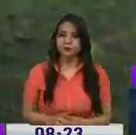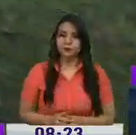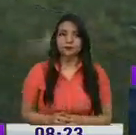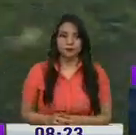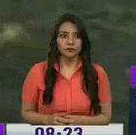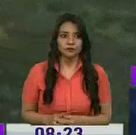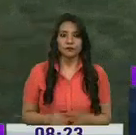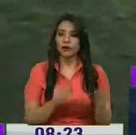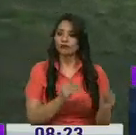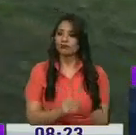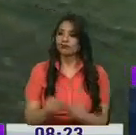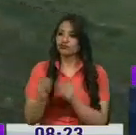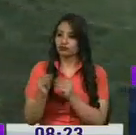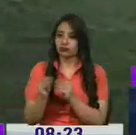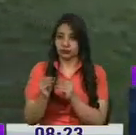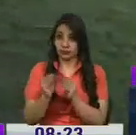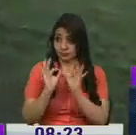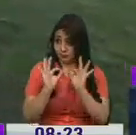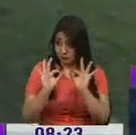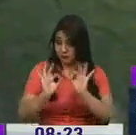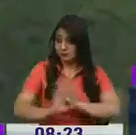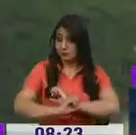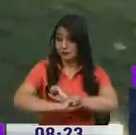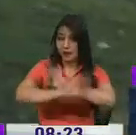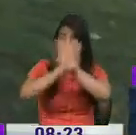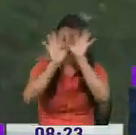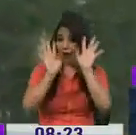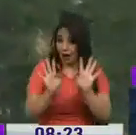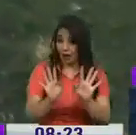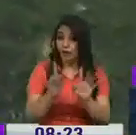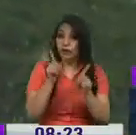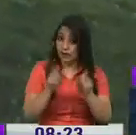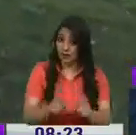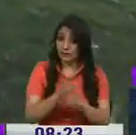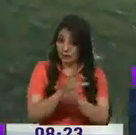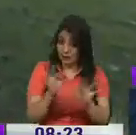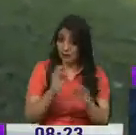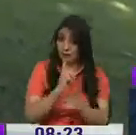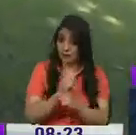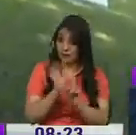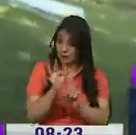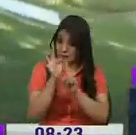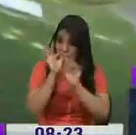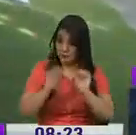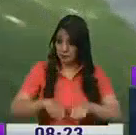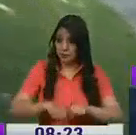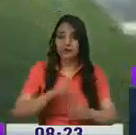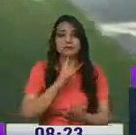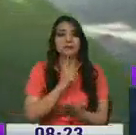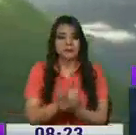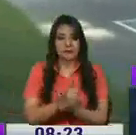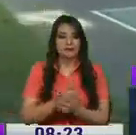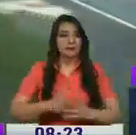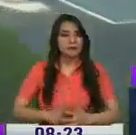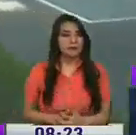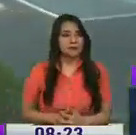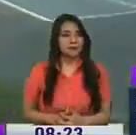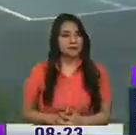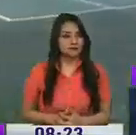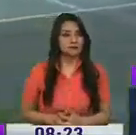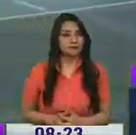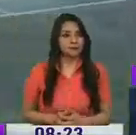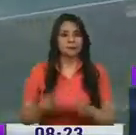organización es clave para mantener el parque en este estado? Definitivamente, nosotros hemos tenido la ventaja de tener un